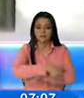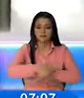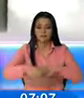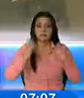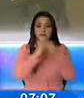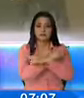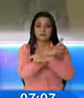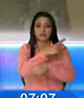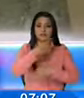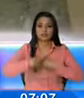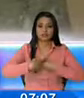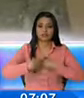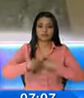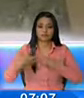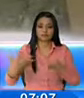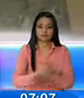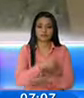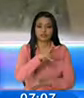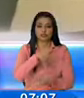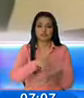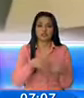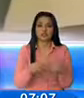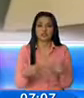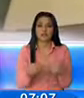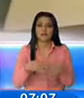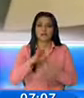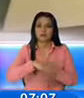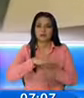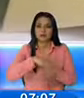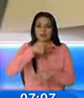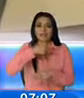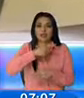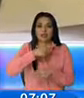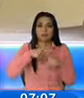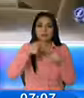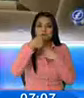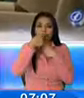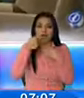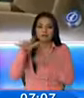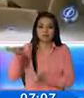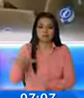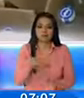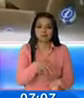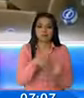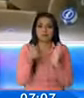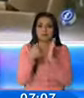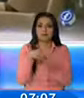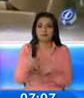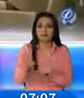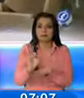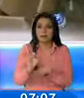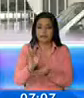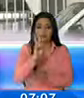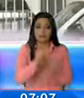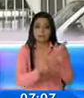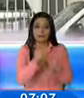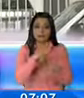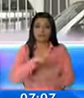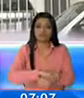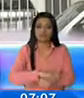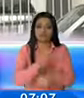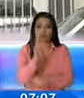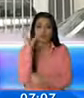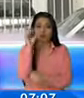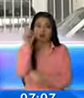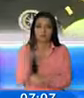Quito, donde se decomisó $2,000 en licor, que se presume es de contrabando, y se detuvo a dos personas, una de ellas de